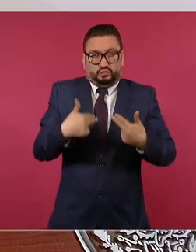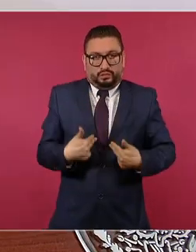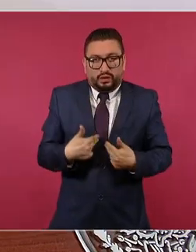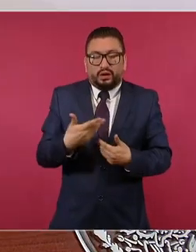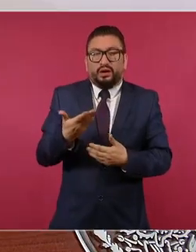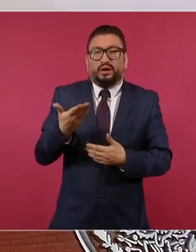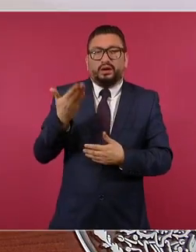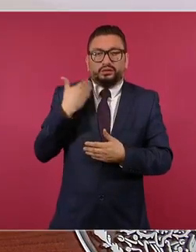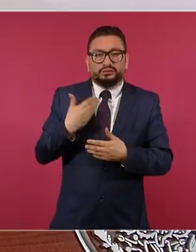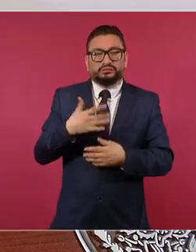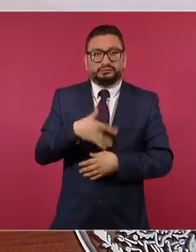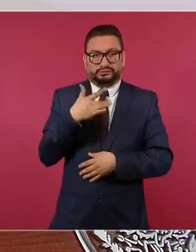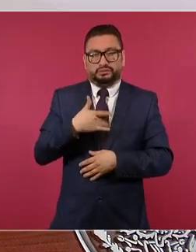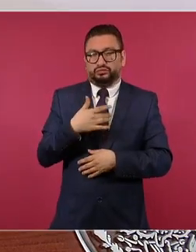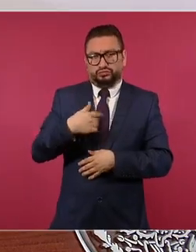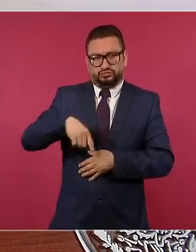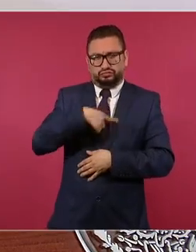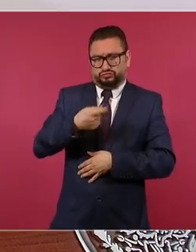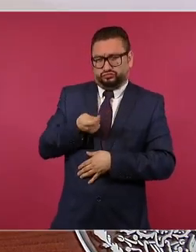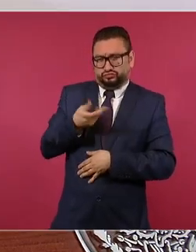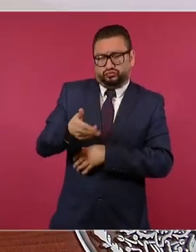así hemos bautizado